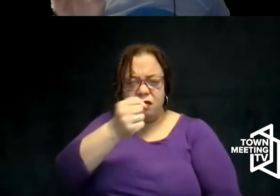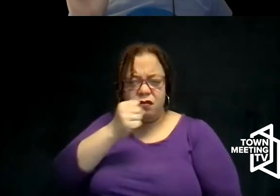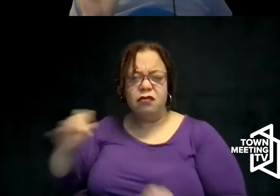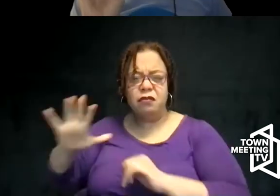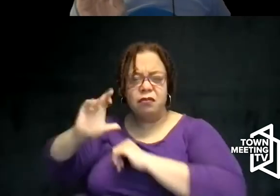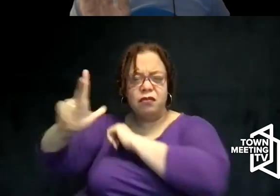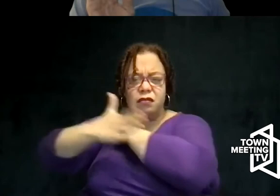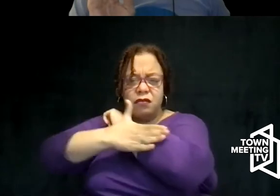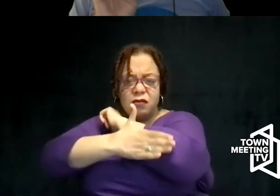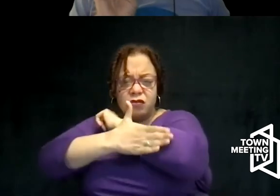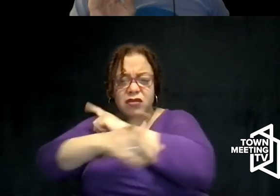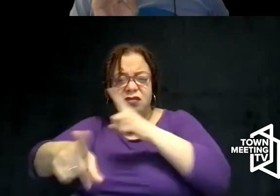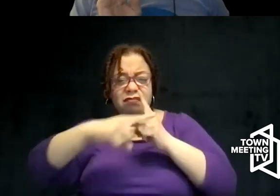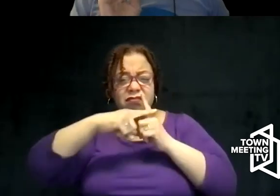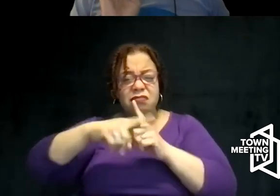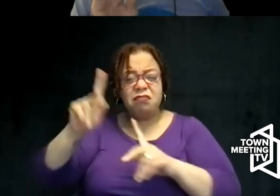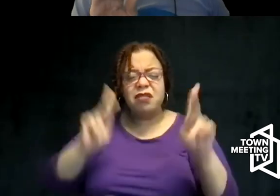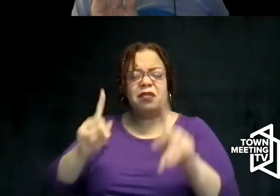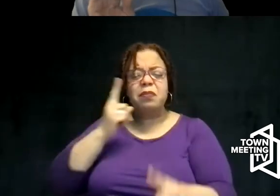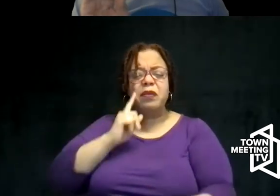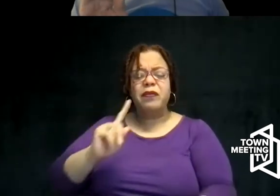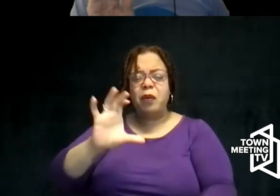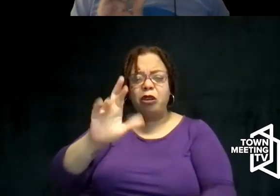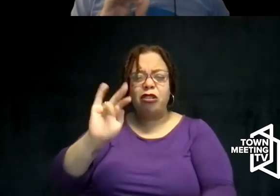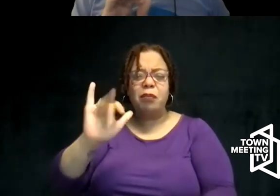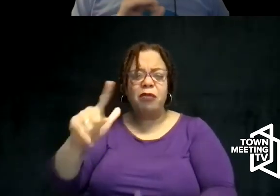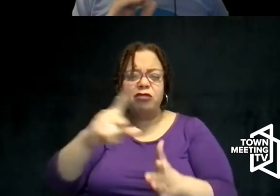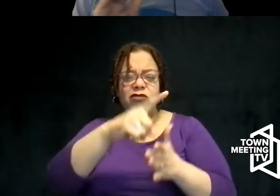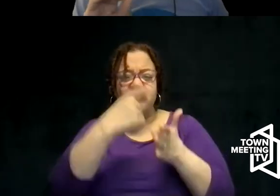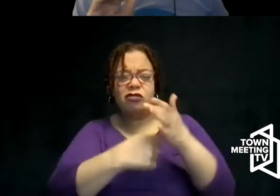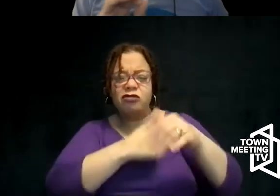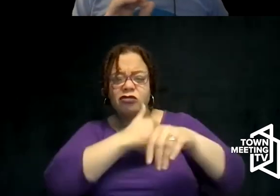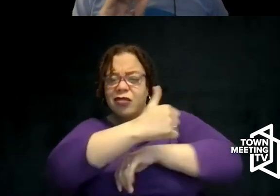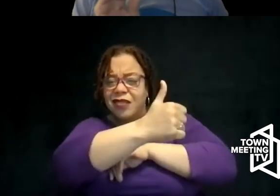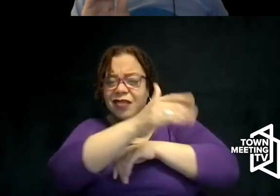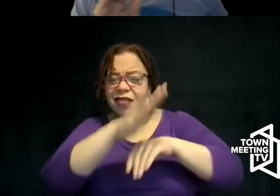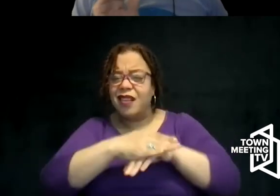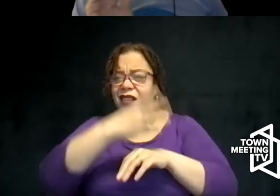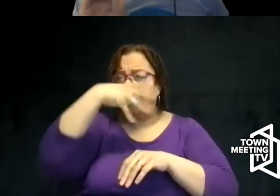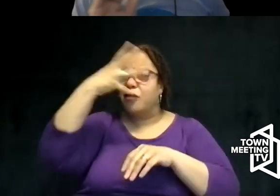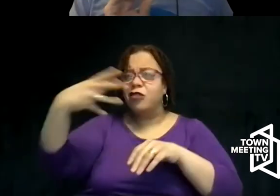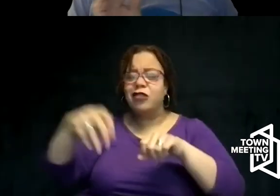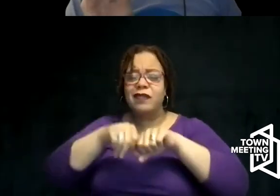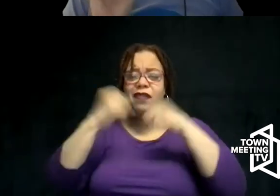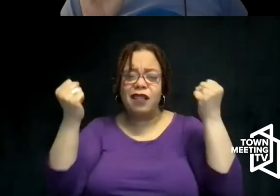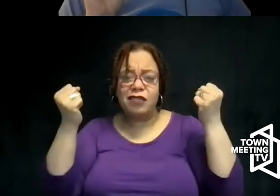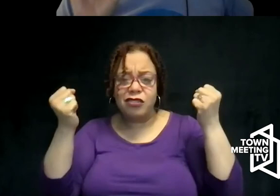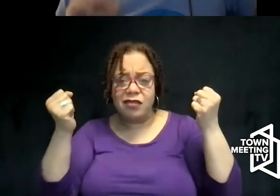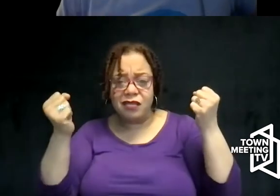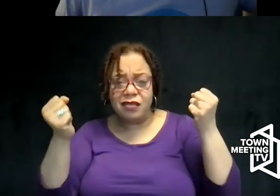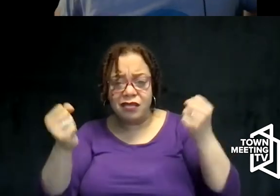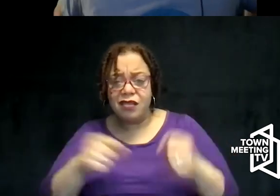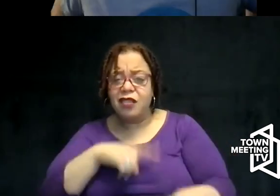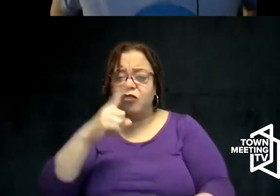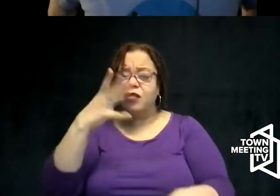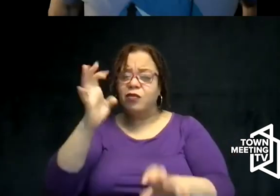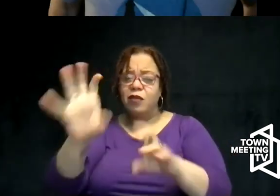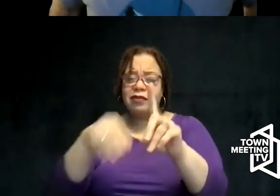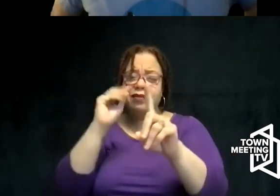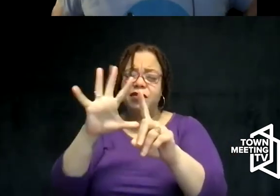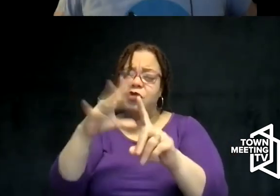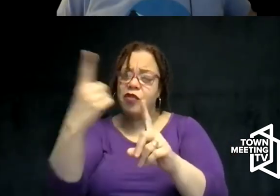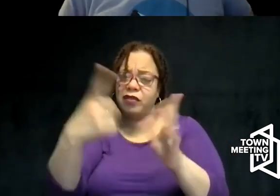en las violaciones de inmigración. Y quería destacar un ejemplo de cómo esto funciona en